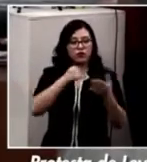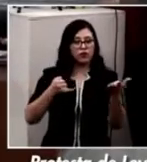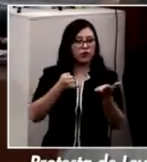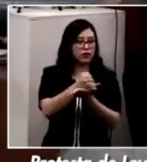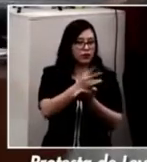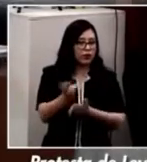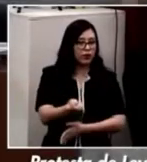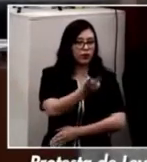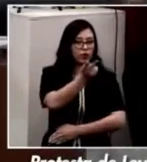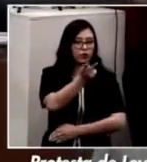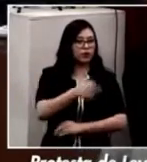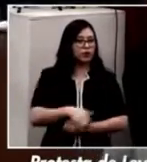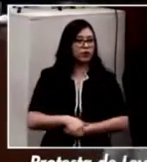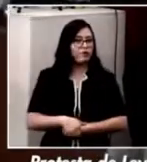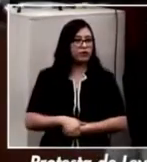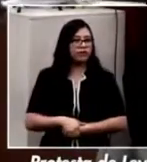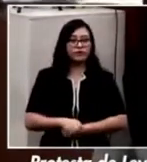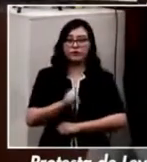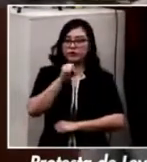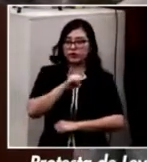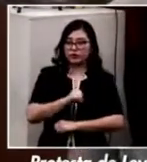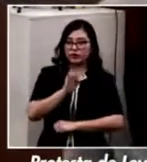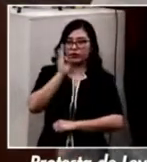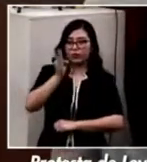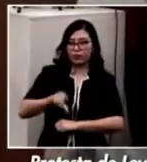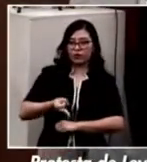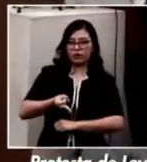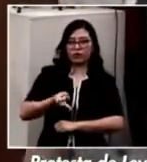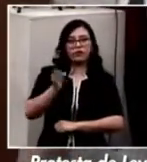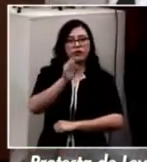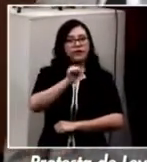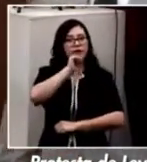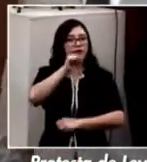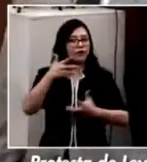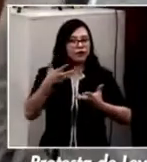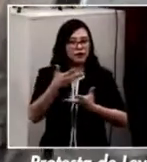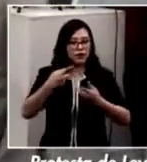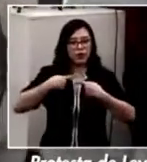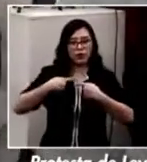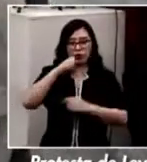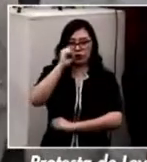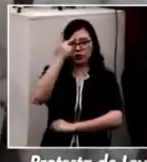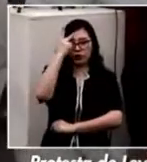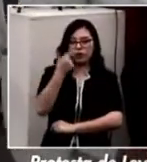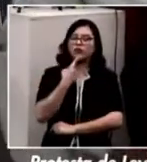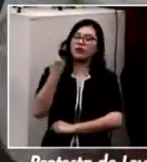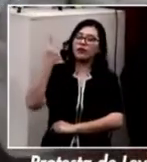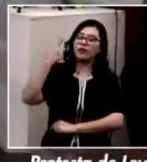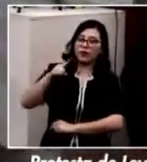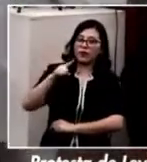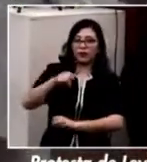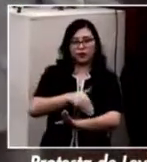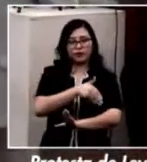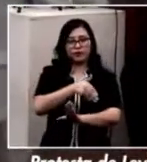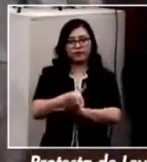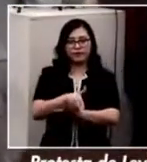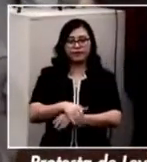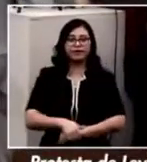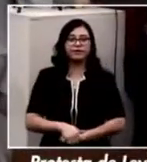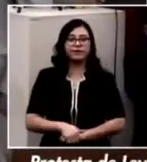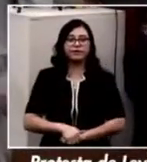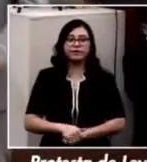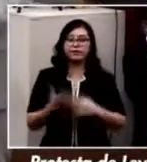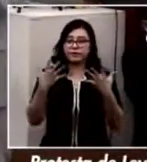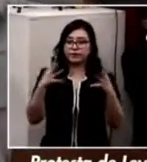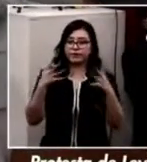tema muy importante, los elementos de la Dirección de Métodos de Investigación. Tenemos que erradicar los que han estado